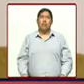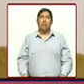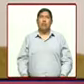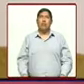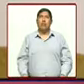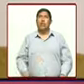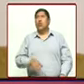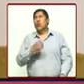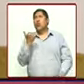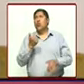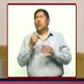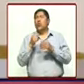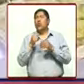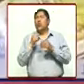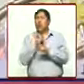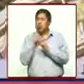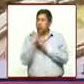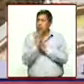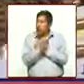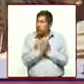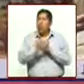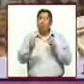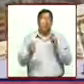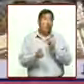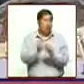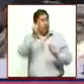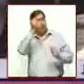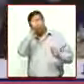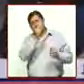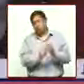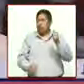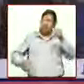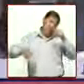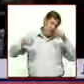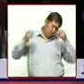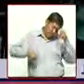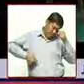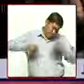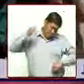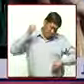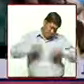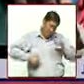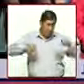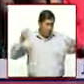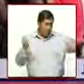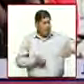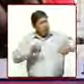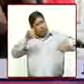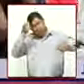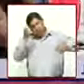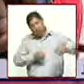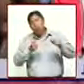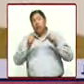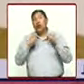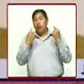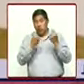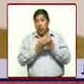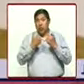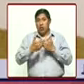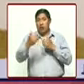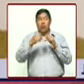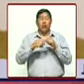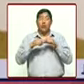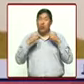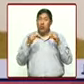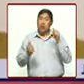Tiene otra esencia, otro carisma, otra raíz, otra matiz, como se diría. Es por eso que en vez que los grupos salgan allá, las bandas